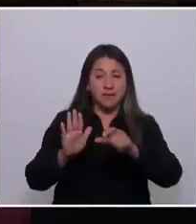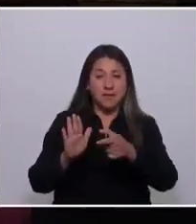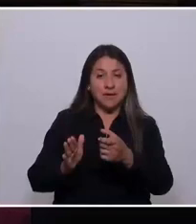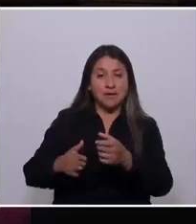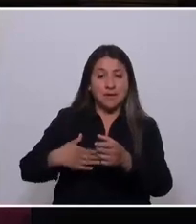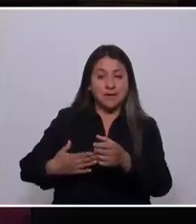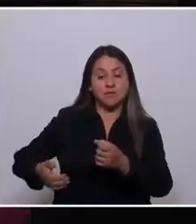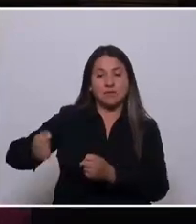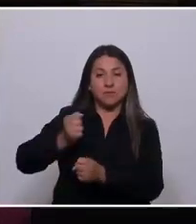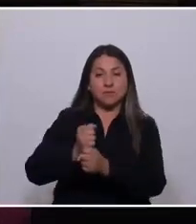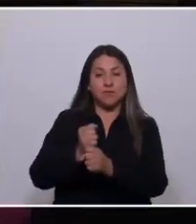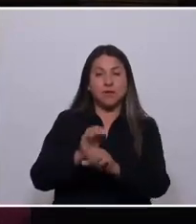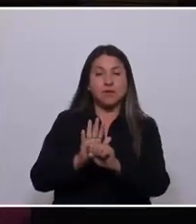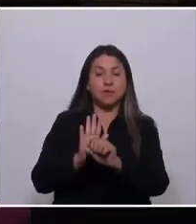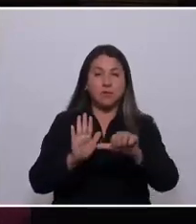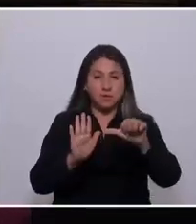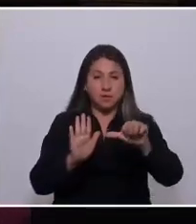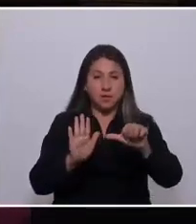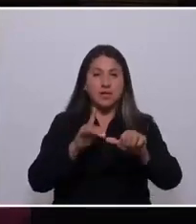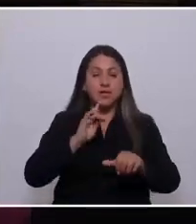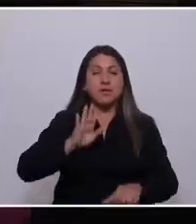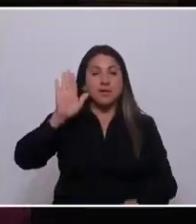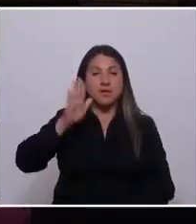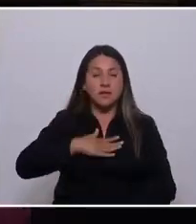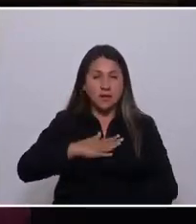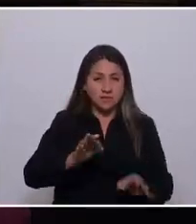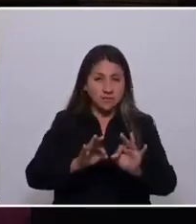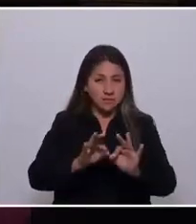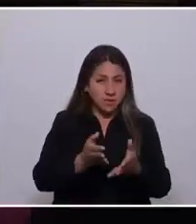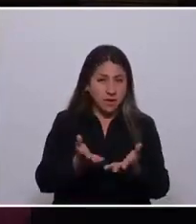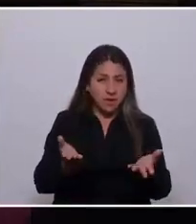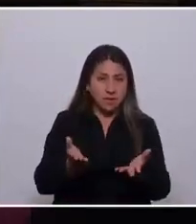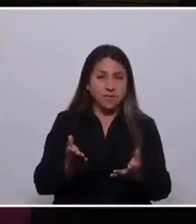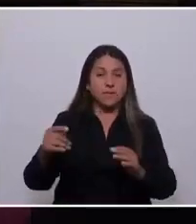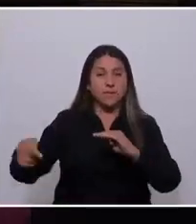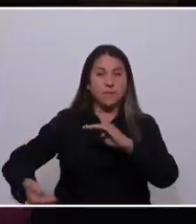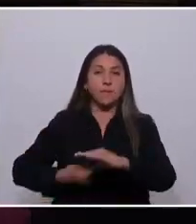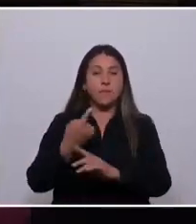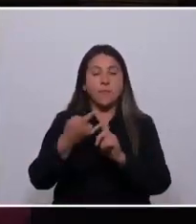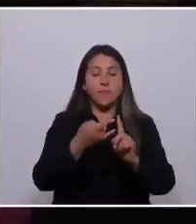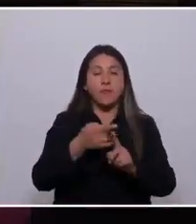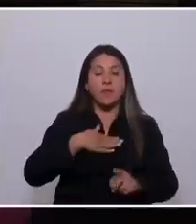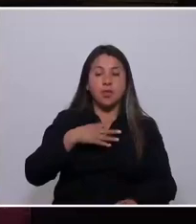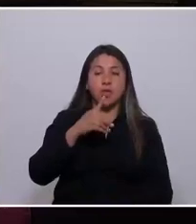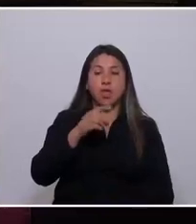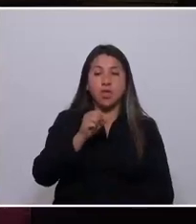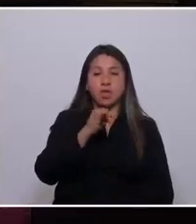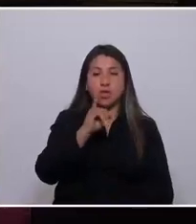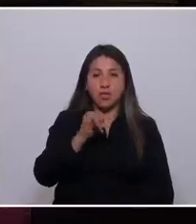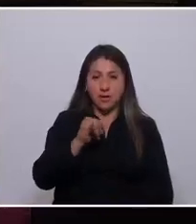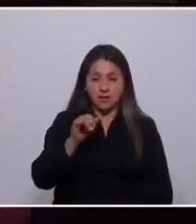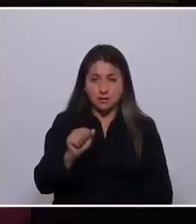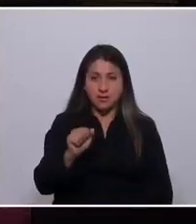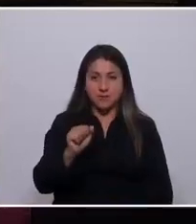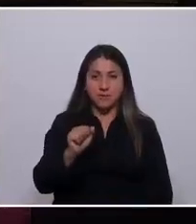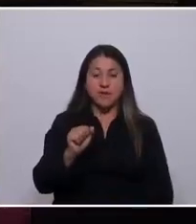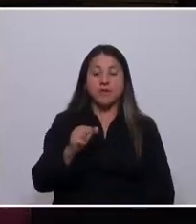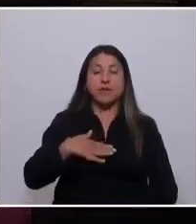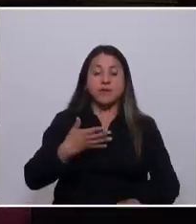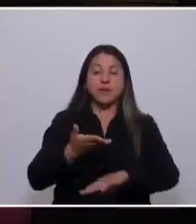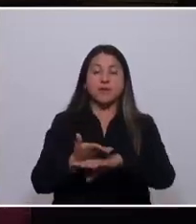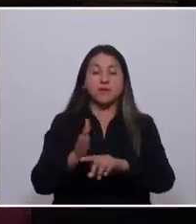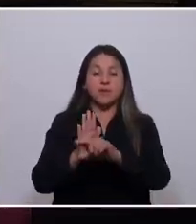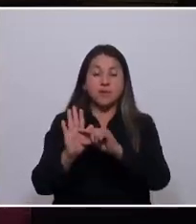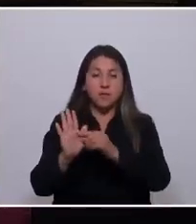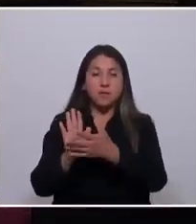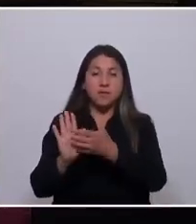artículo 6. Se ofrece la palabra. Secretario Mauricio Daza, vamos a retirar. Señor Daza.